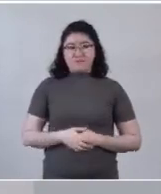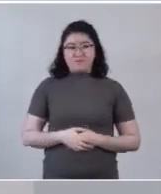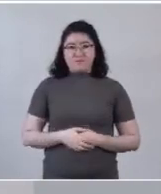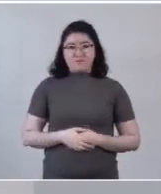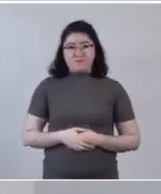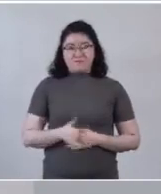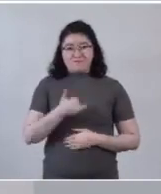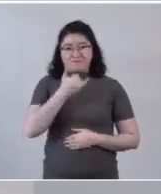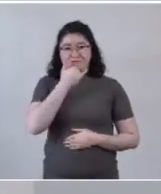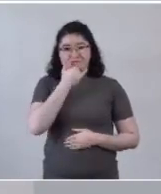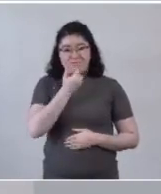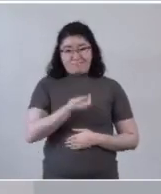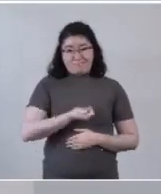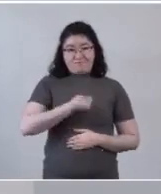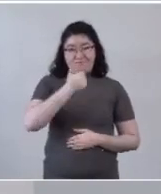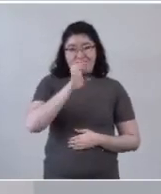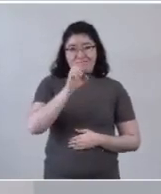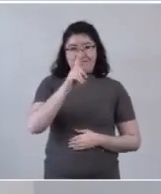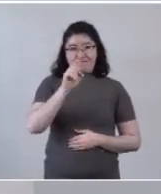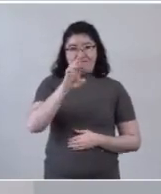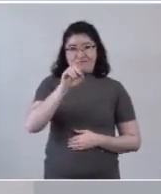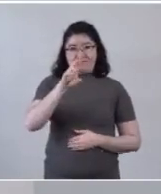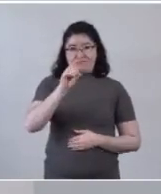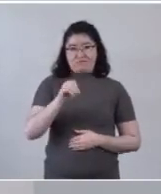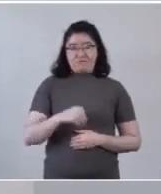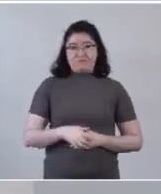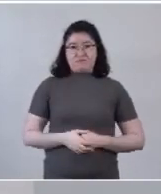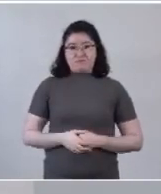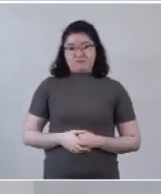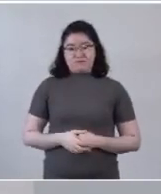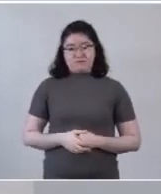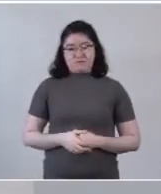Ahora vamos a ir primero a Eduardo y luego regresamos a Raúl.